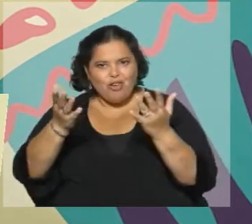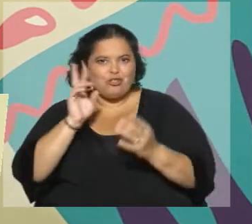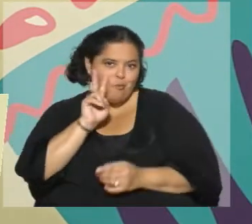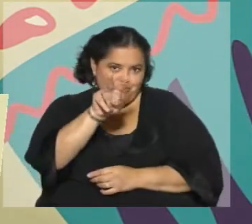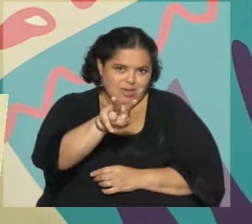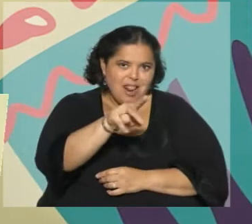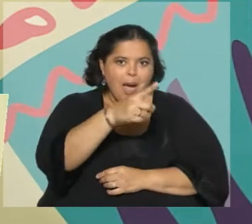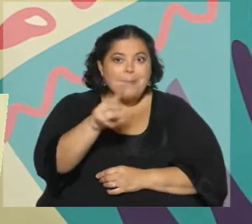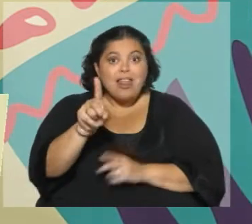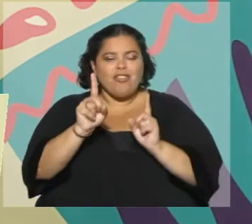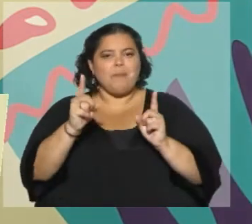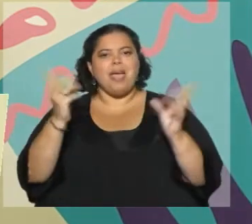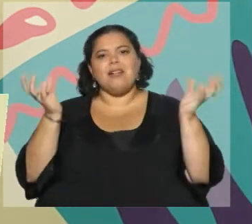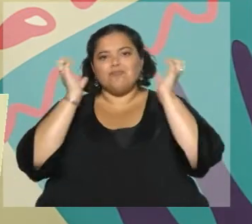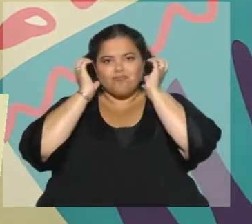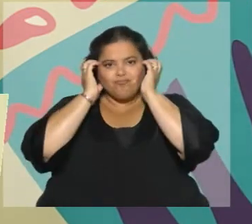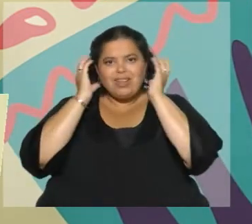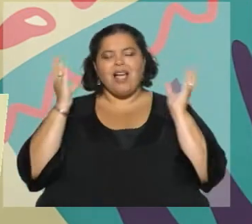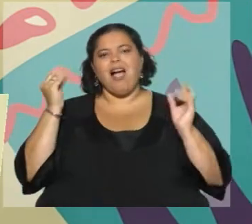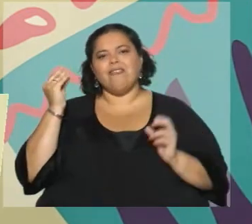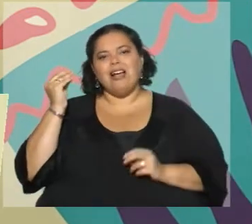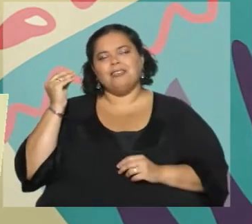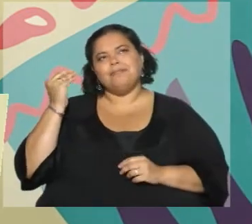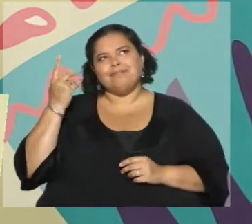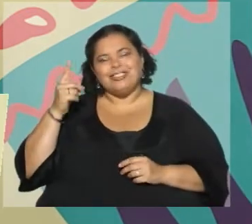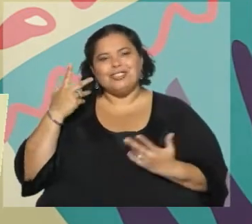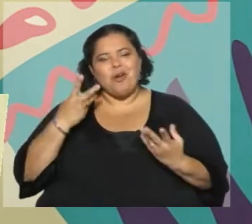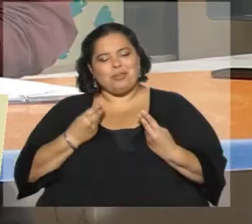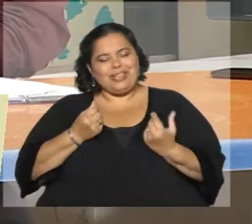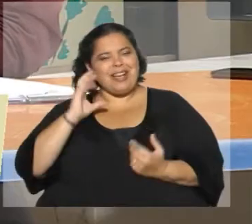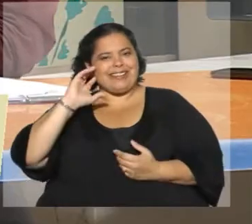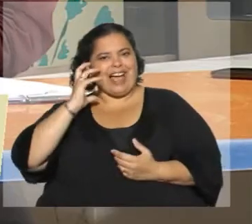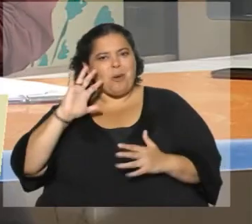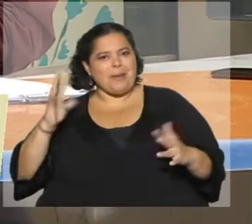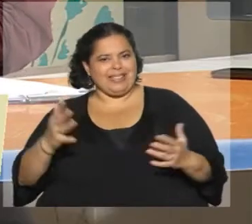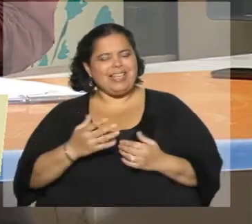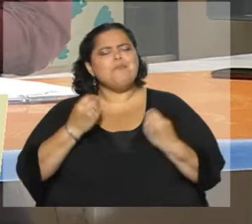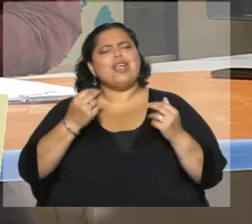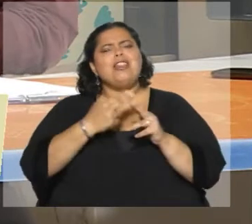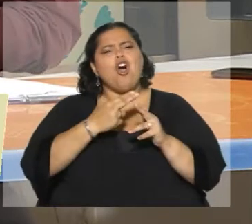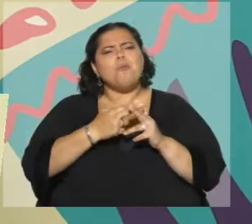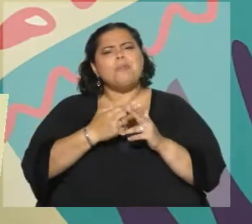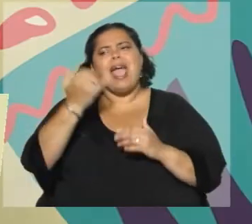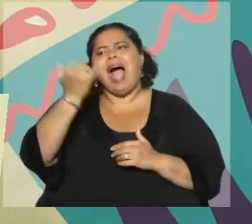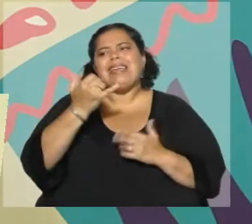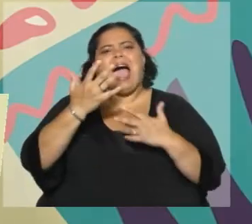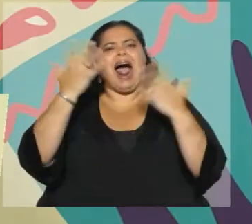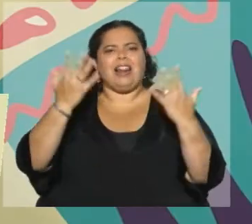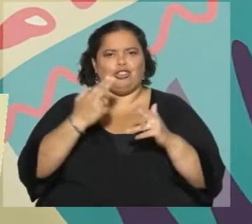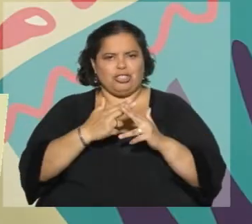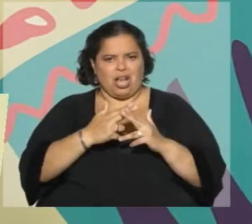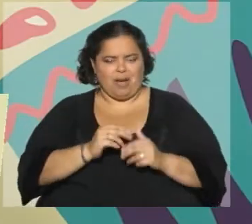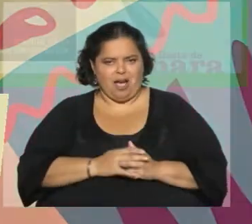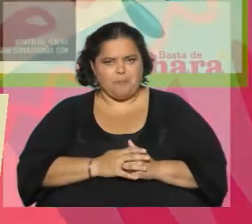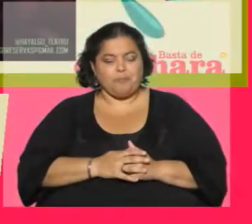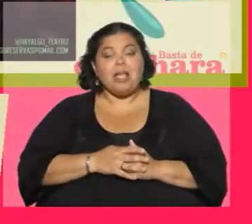sintiendo todo y también teniendo la cercanía de los auricular y porque él hay algo que me gustó mucho el hay algo es porque la obra en sí misma habla de